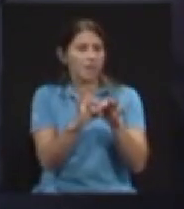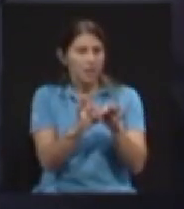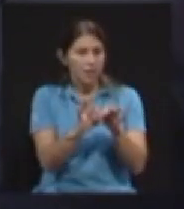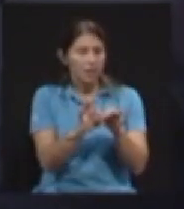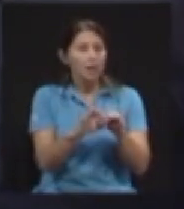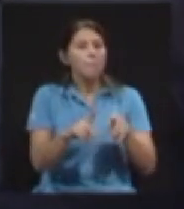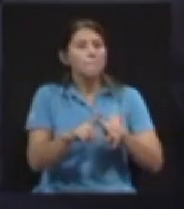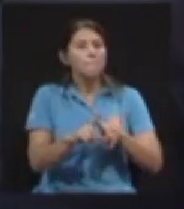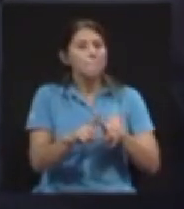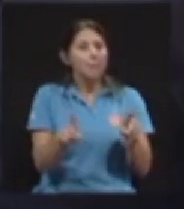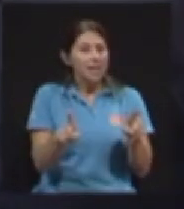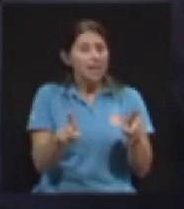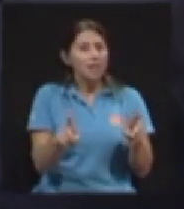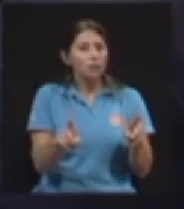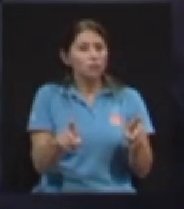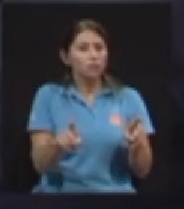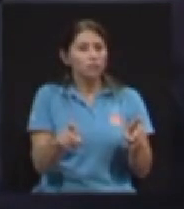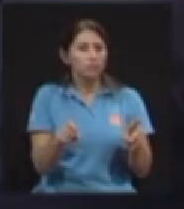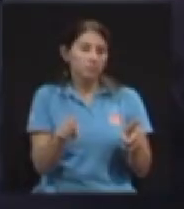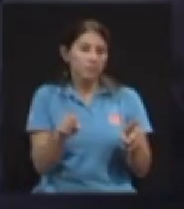hermano del